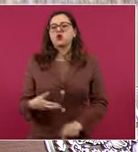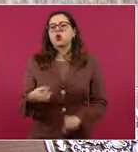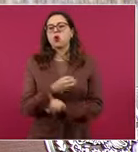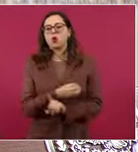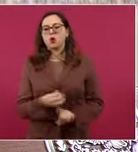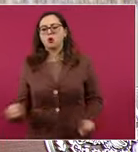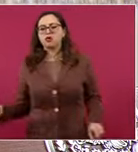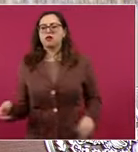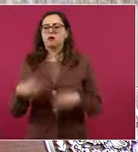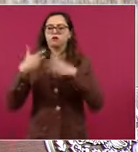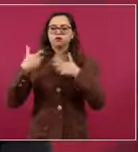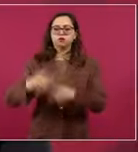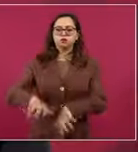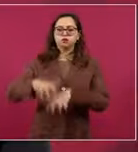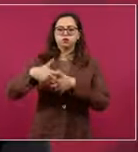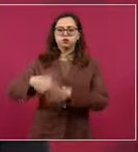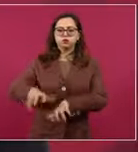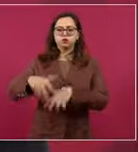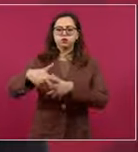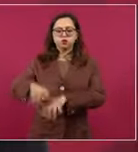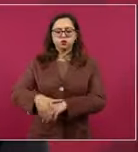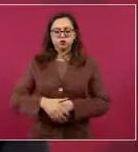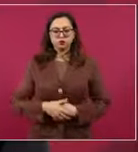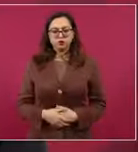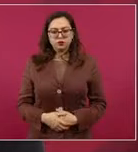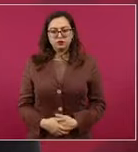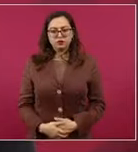Y eso llevó a que